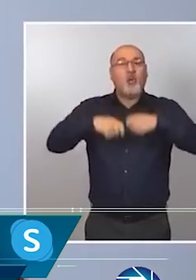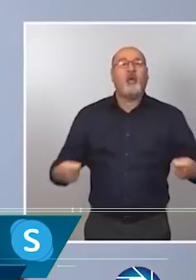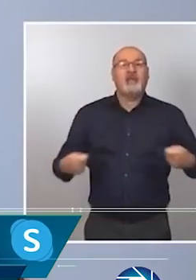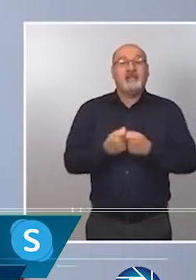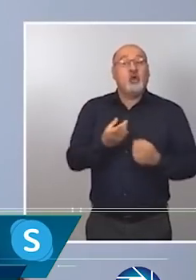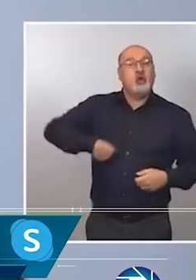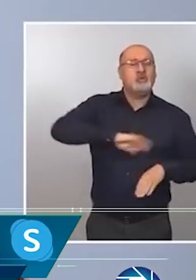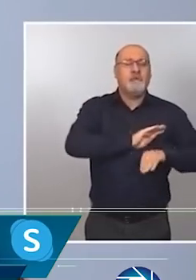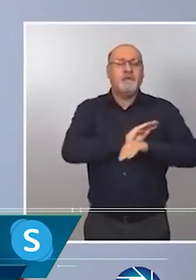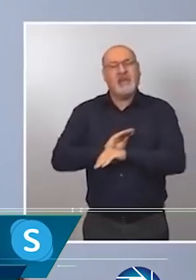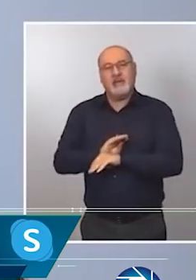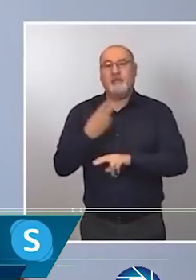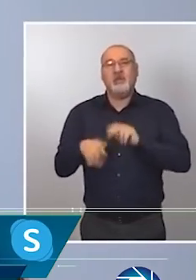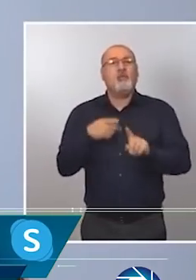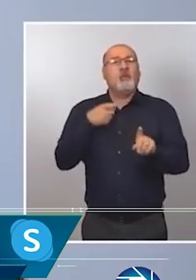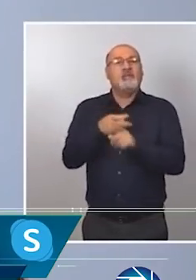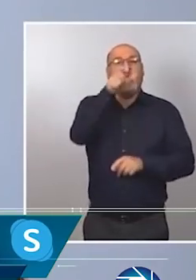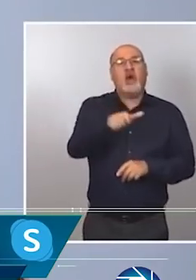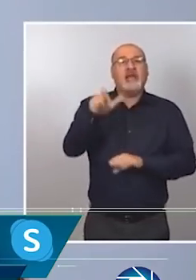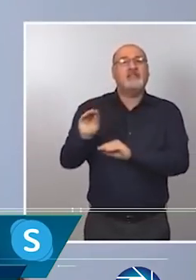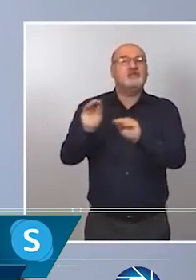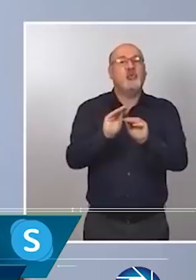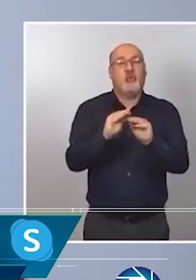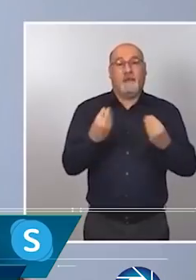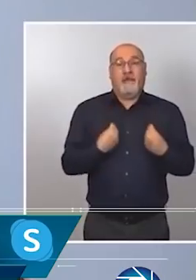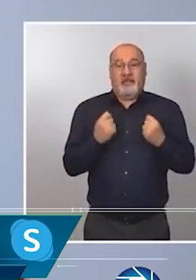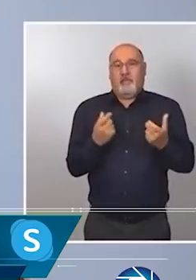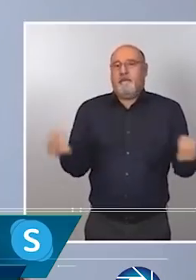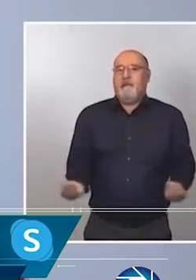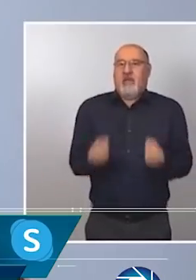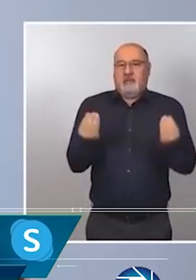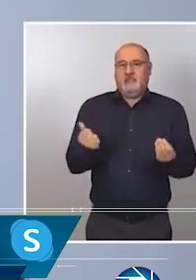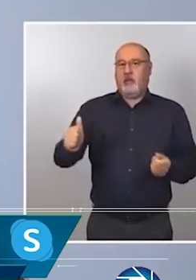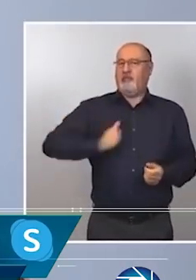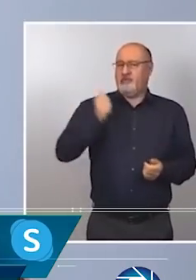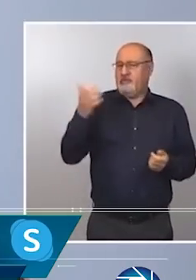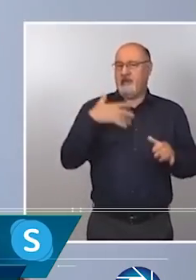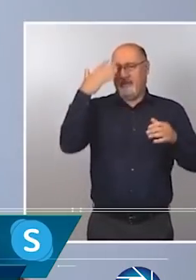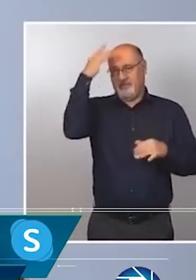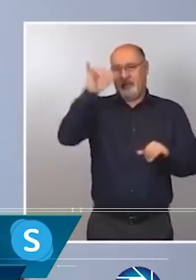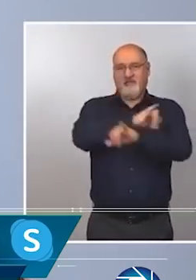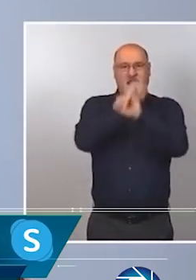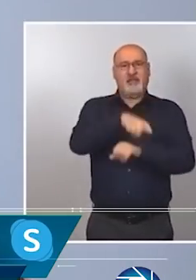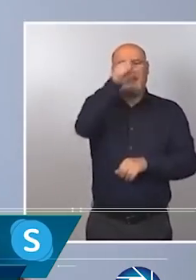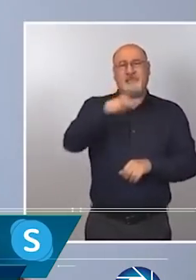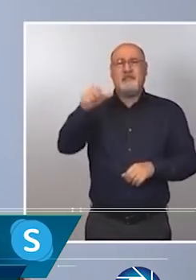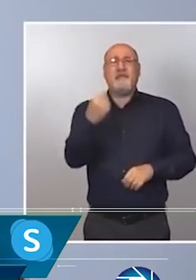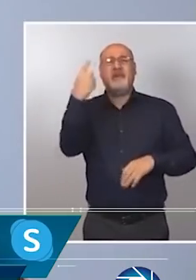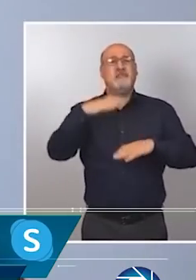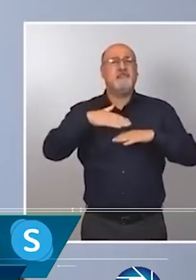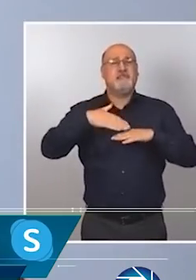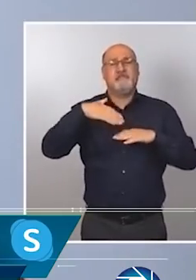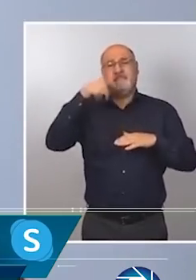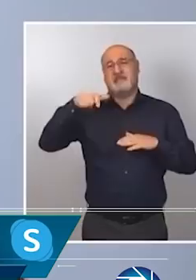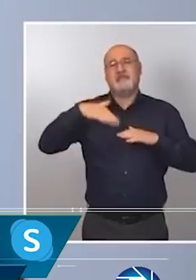clásico de la mala educación entre dos mujeres arrancarse el pelo y tirarse del moño o sea es que de verdad es que hemos llegado a un punto en